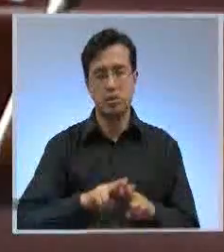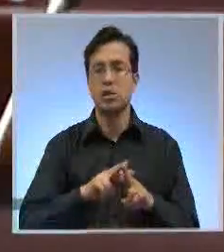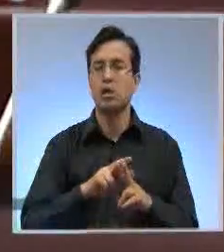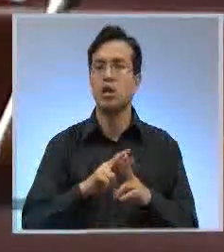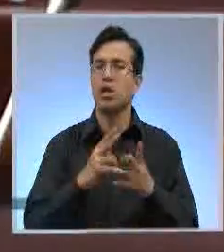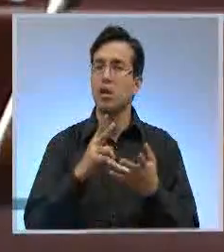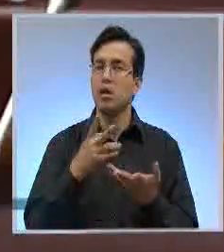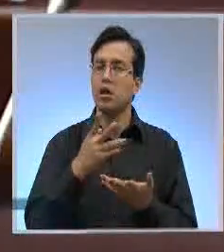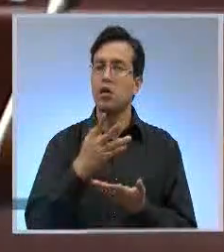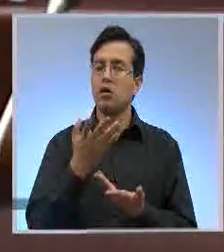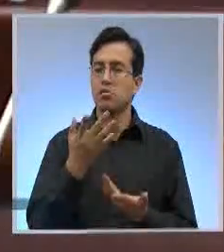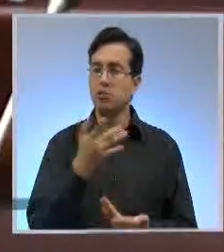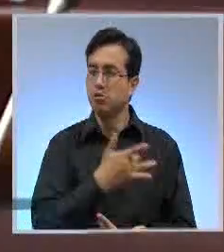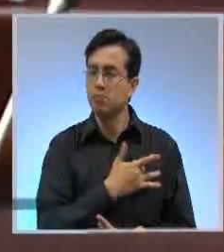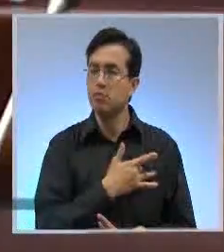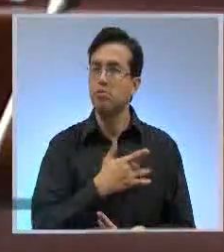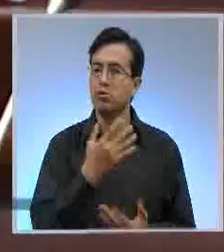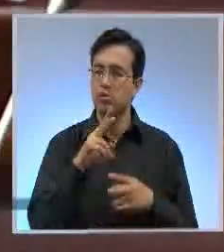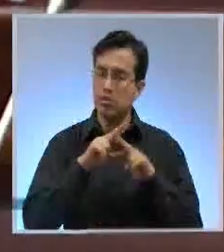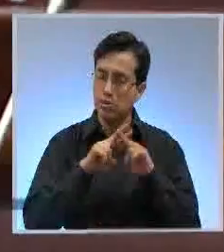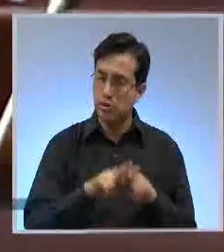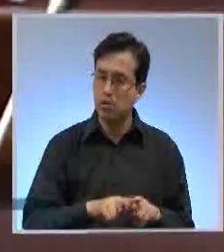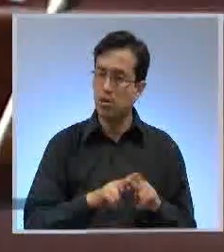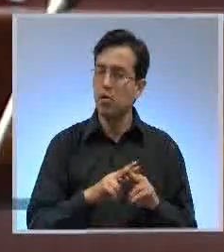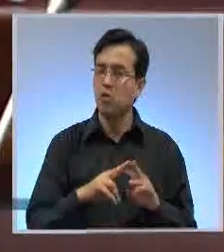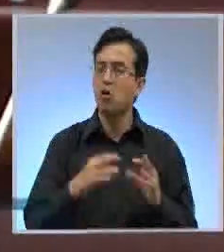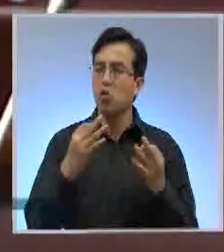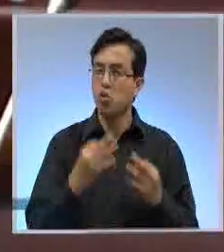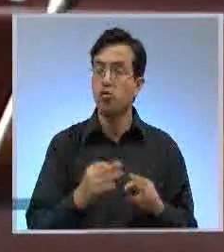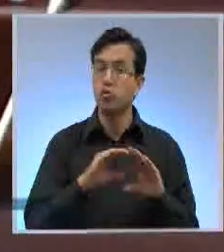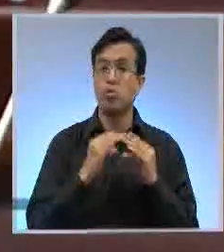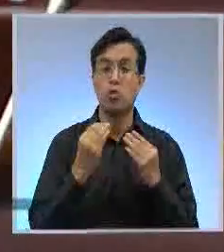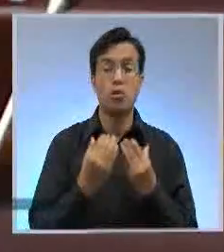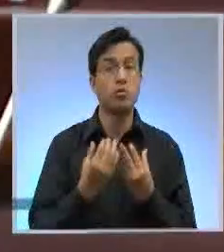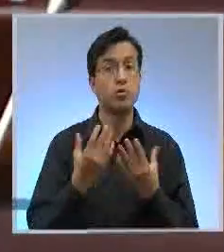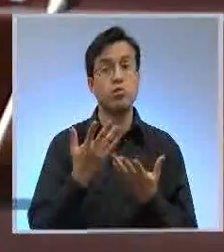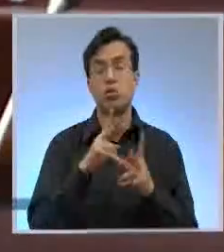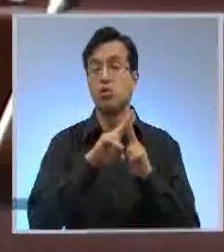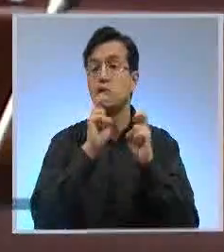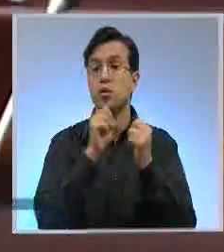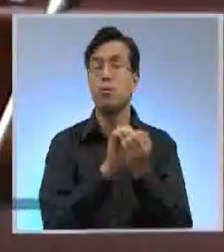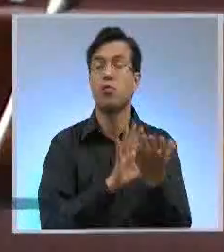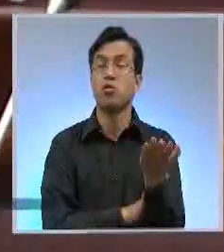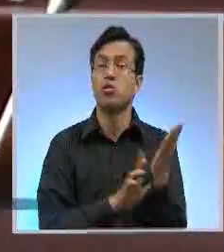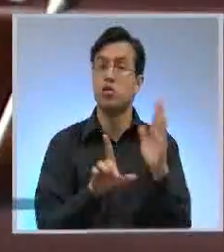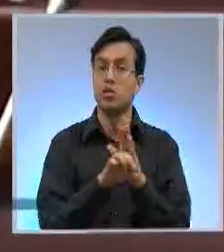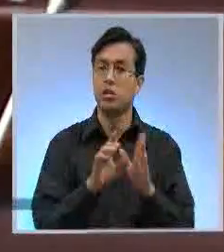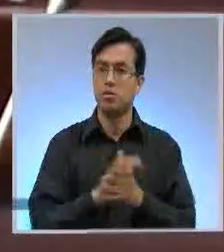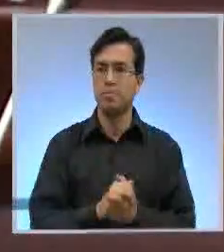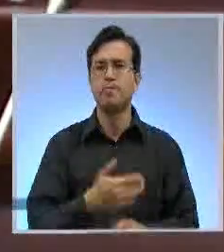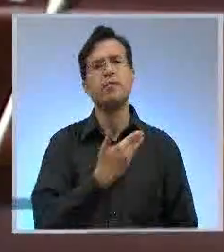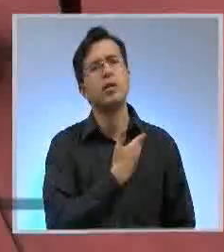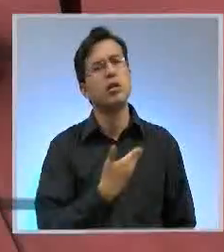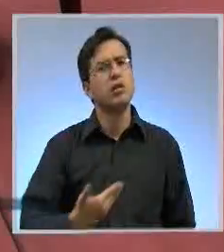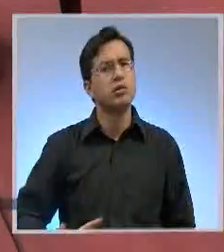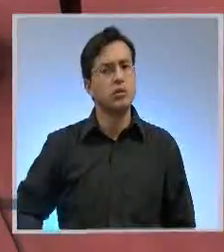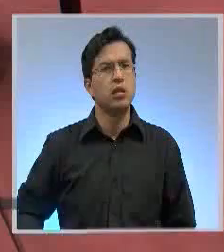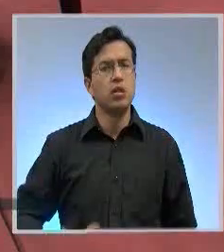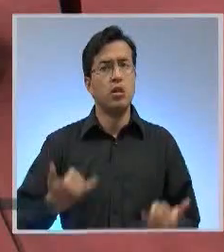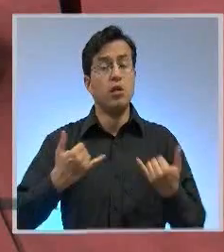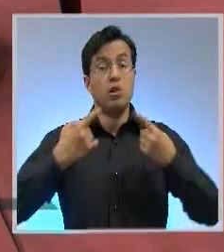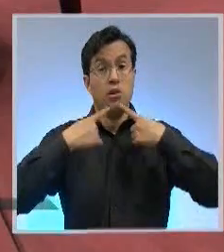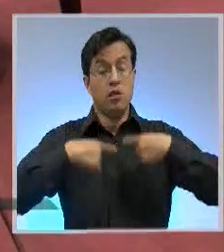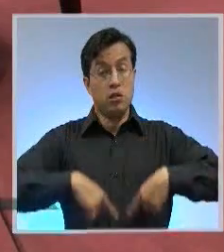la presión? Sí, seguramente muchos van a estar manifestando lo que usted expresa en este momento, sin embargo creo que no tiene nada que